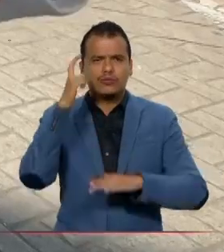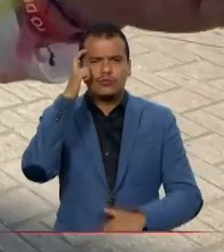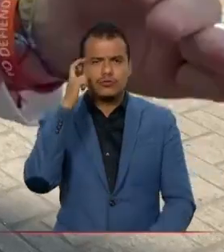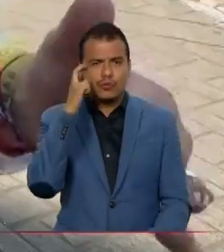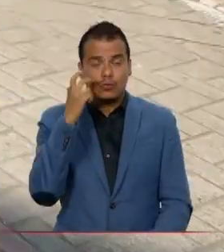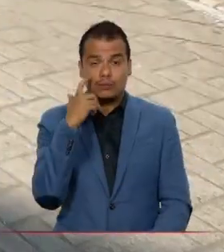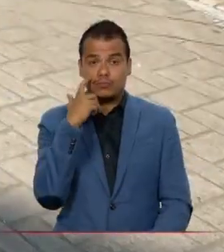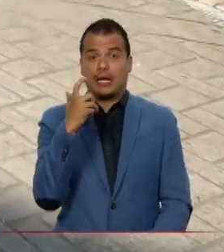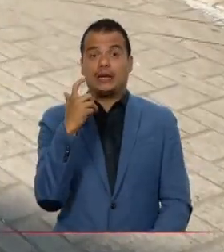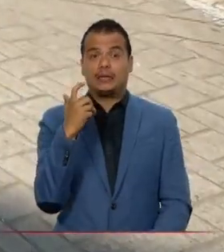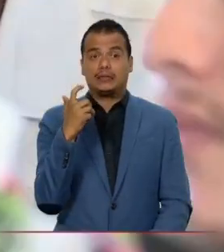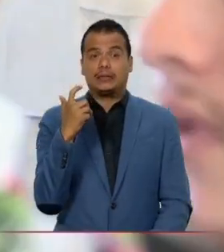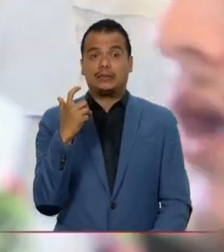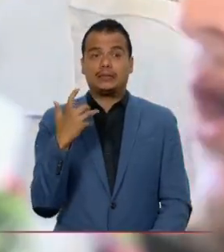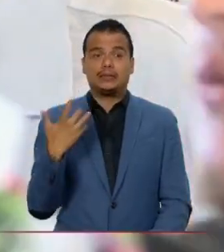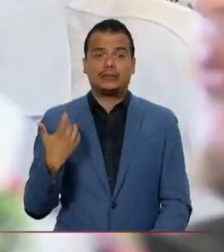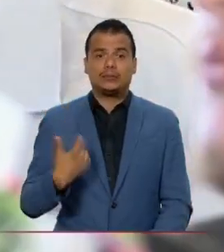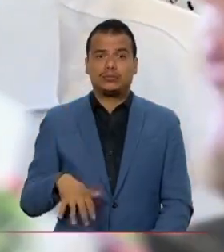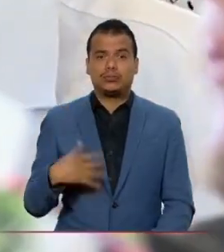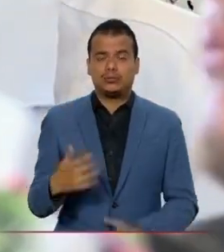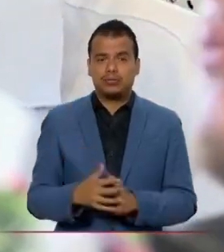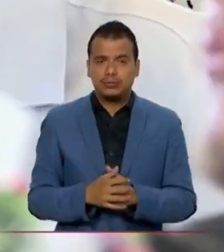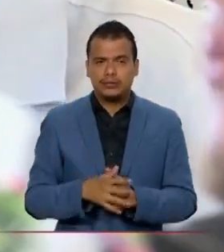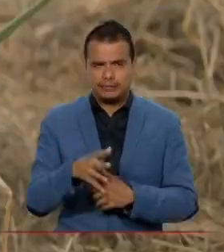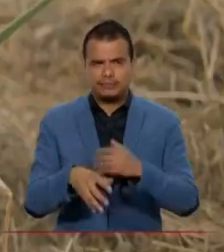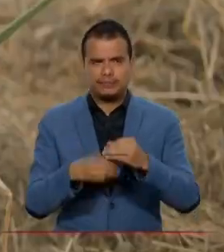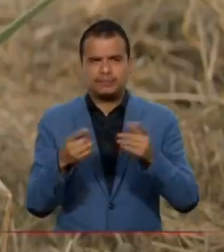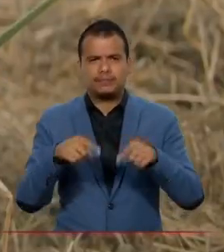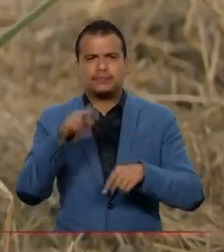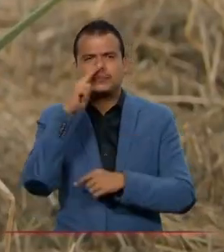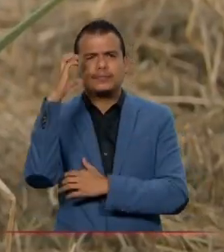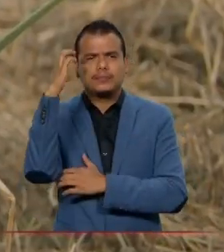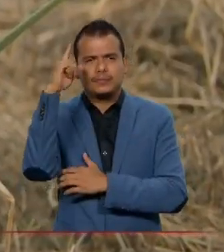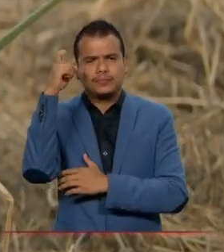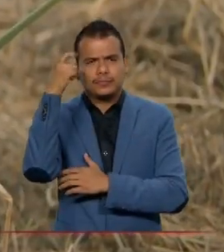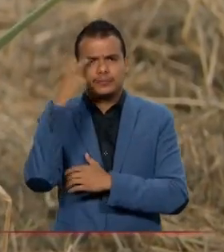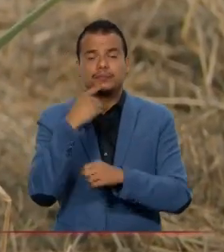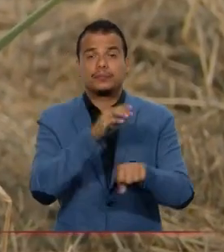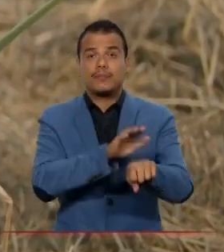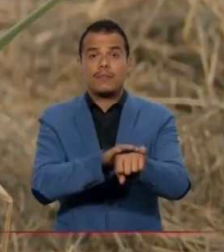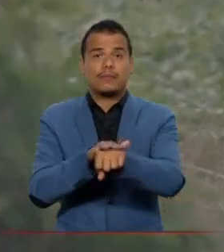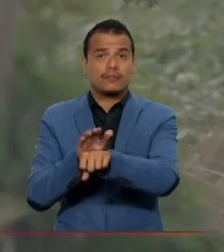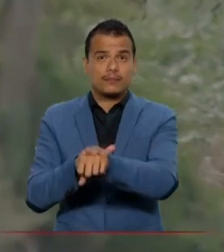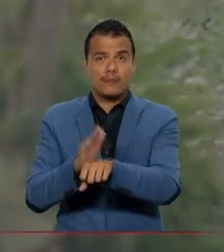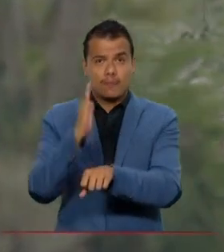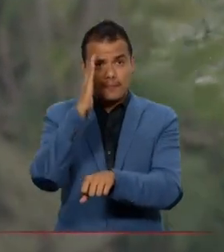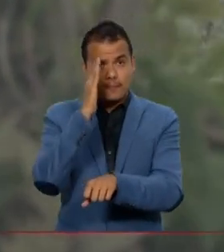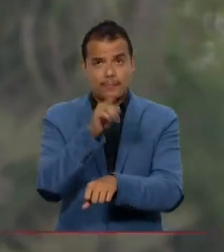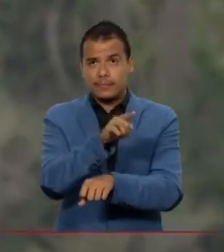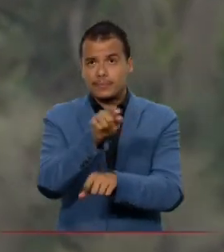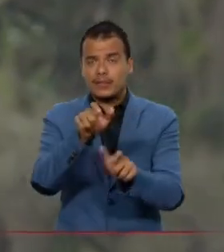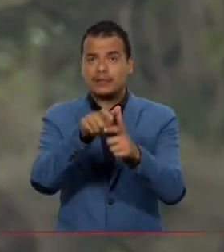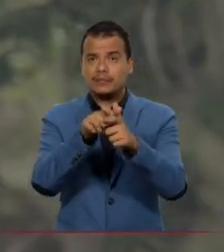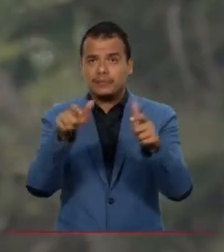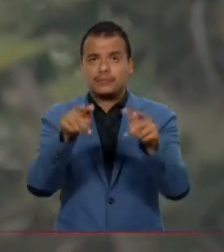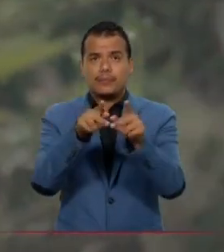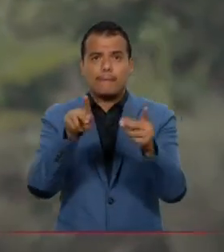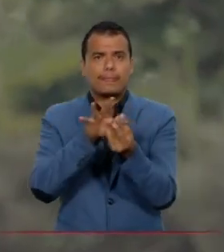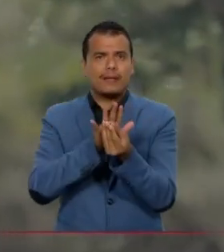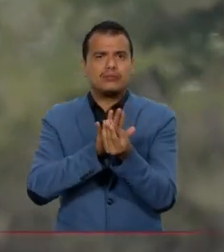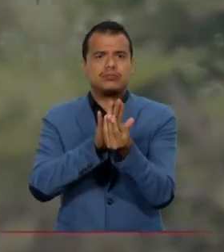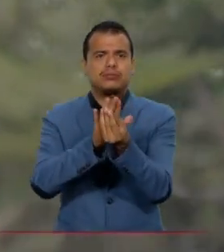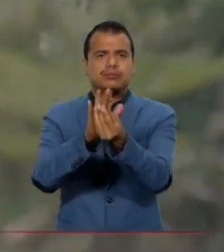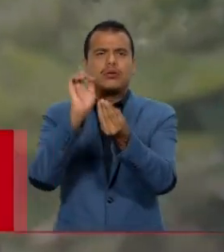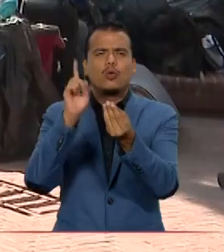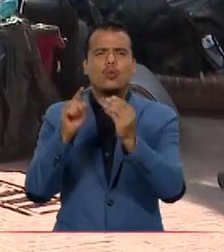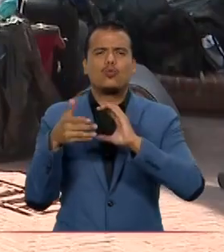realmente encabezando la lista. Por otro lado, el Gobierno Nacional encendió las alertas ante el alto número de personas desplazadas de manera forzosa por